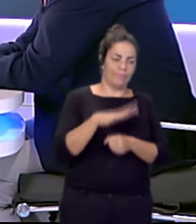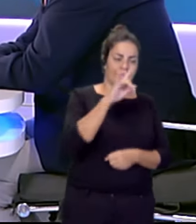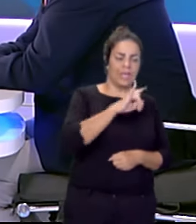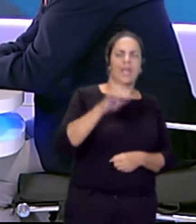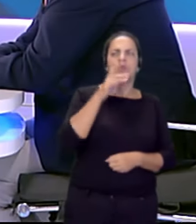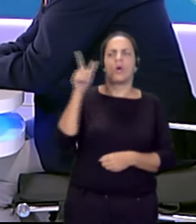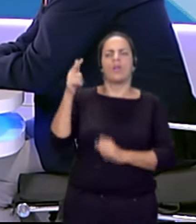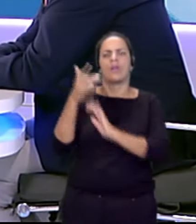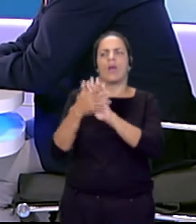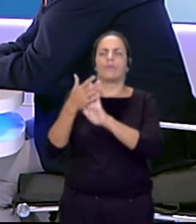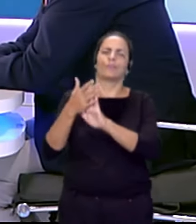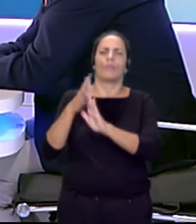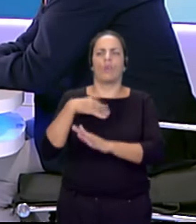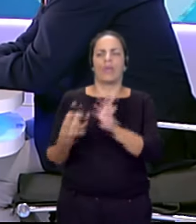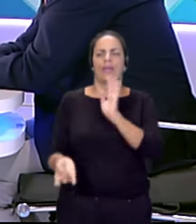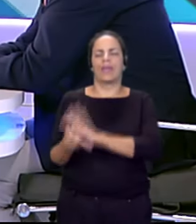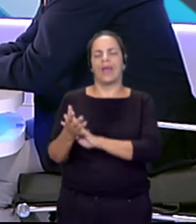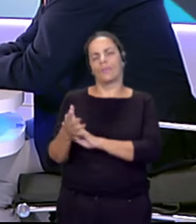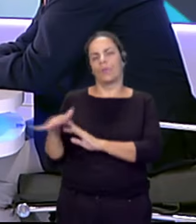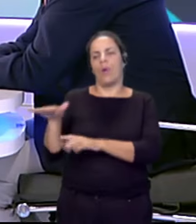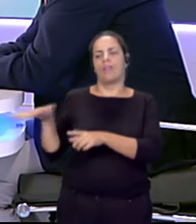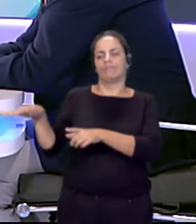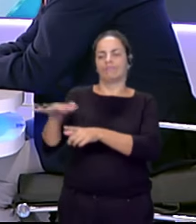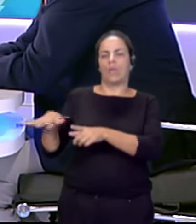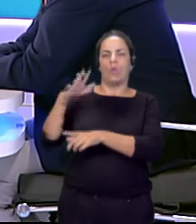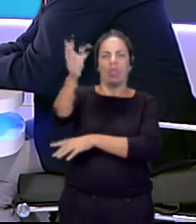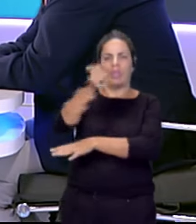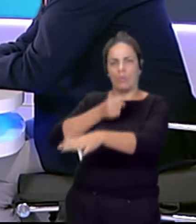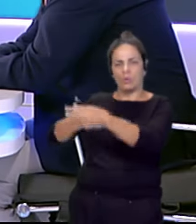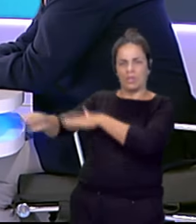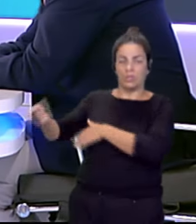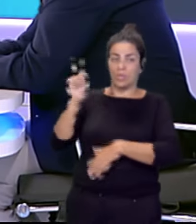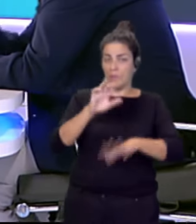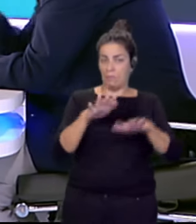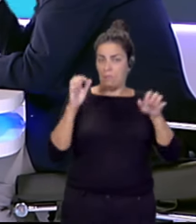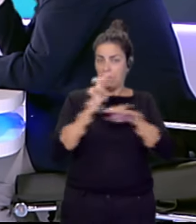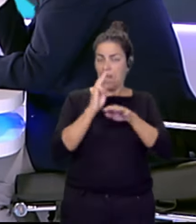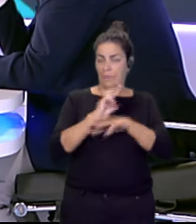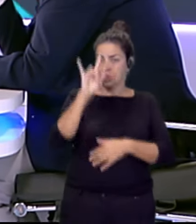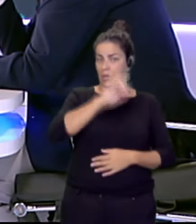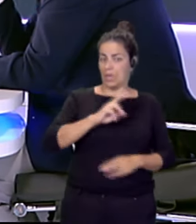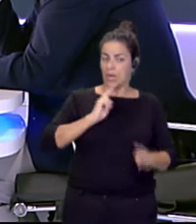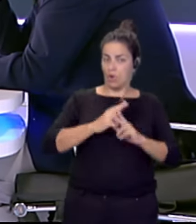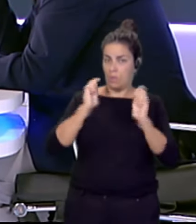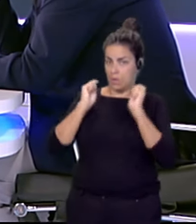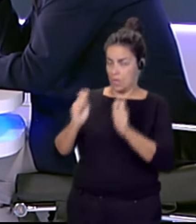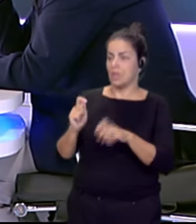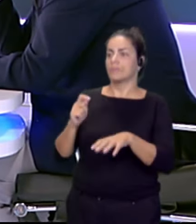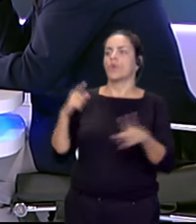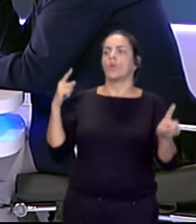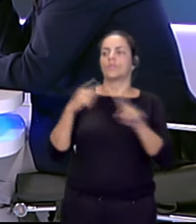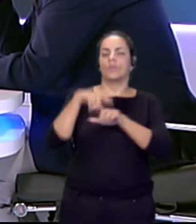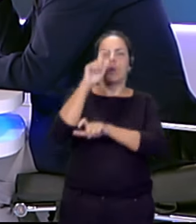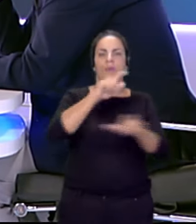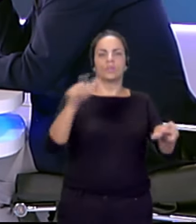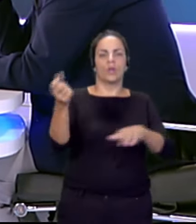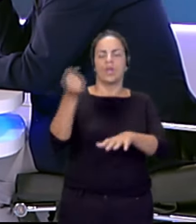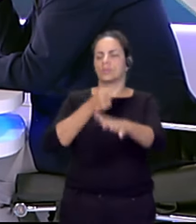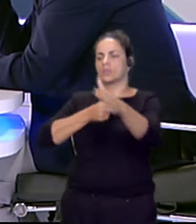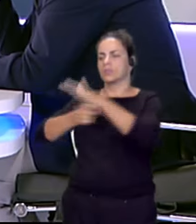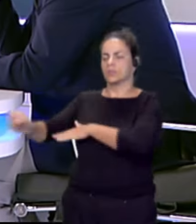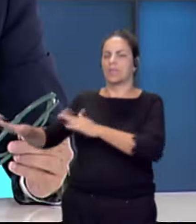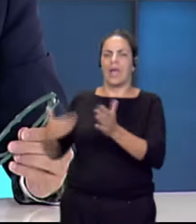una especie de campos de deportación, así lo han llamado también desde el Parlamento de Canarias, para recoger a estas personas mientras se tramitan su situación.